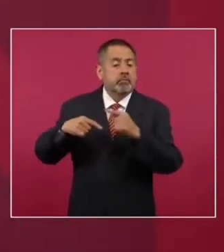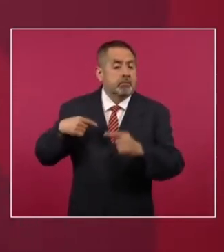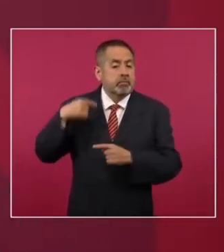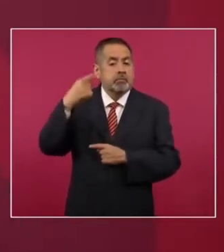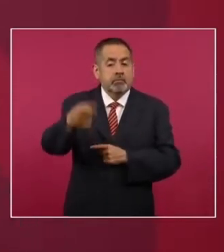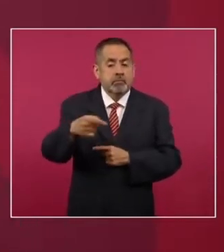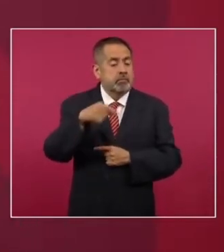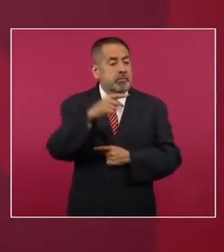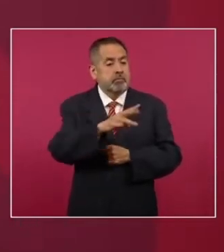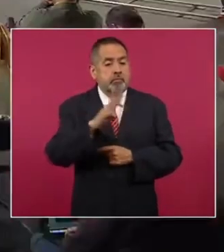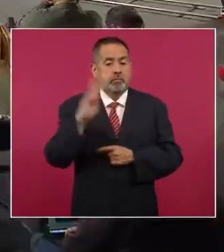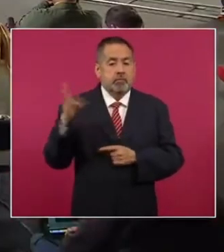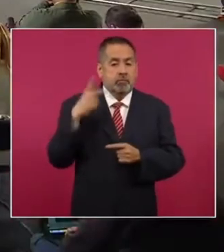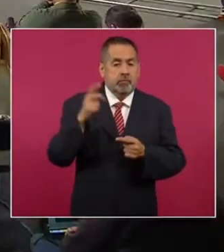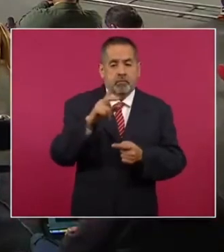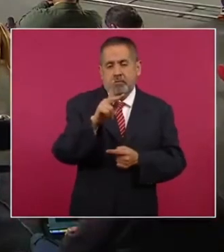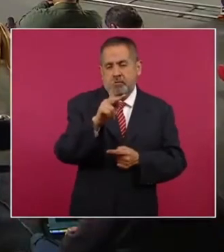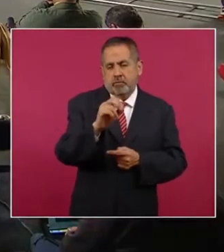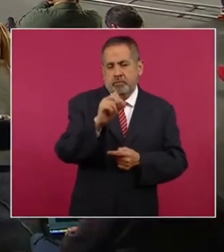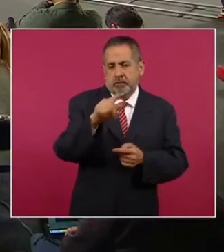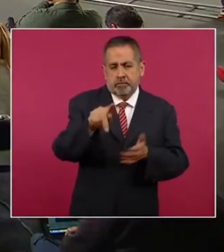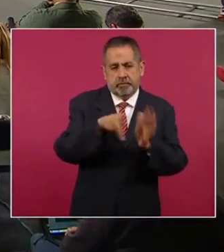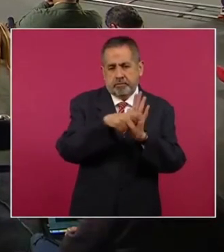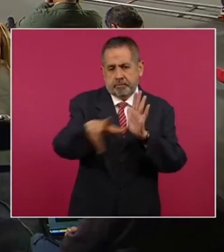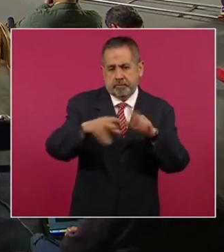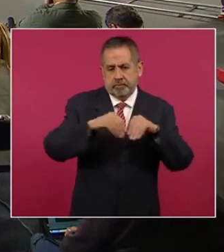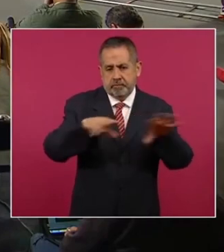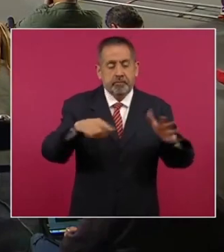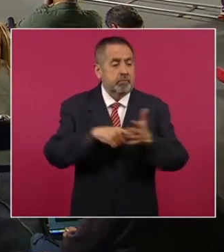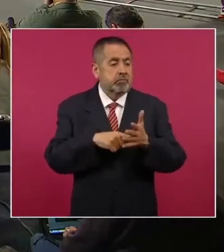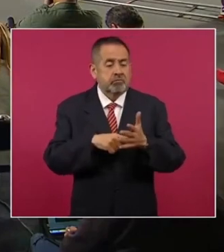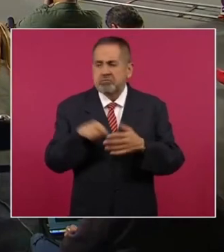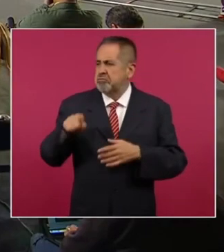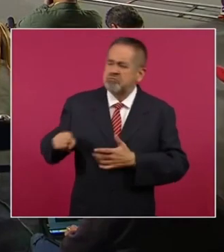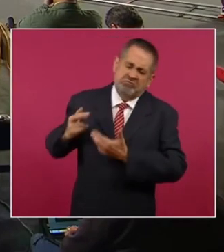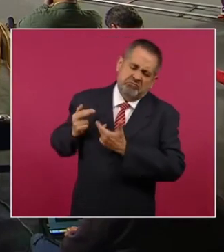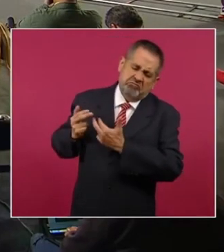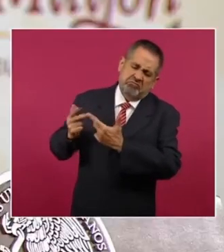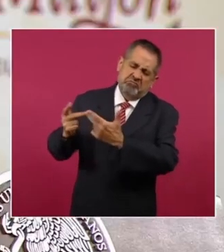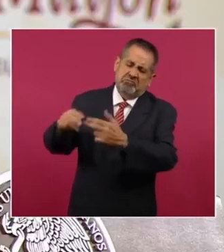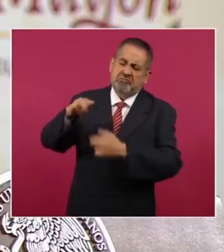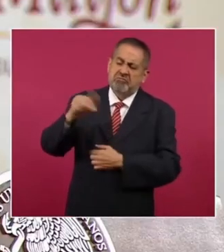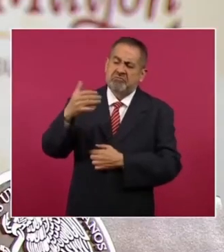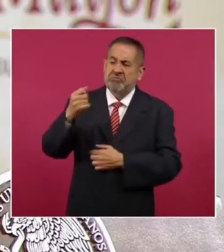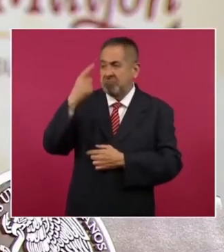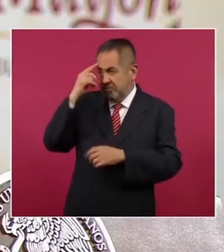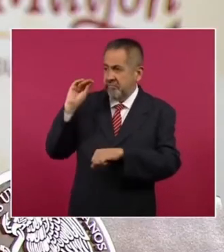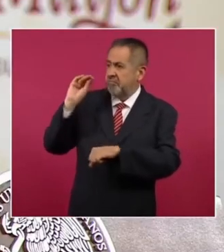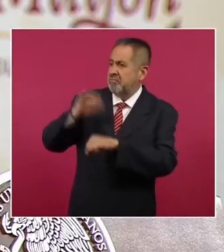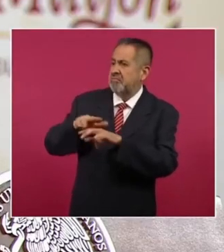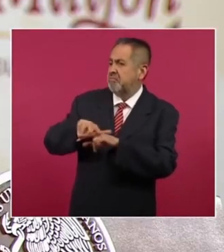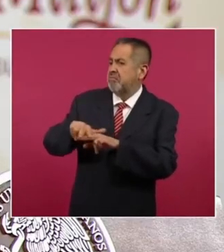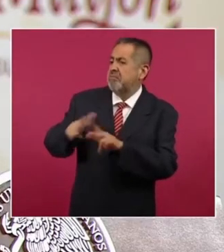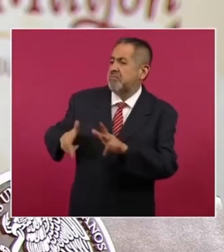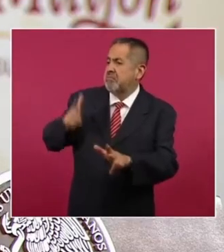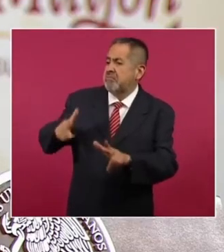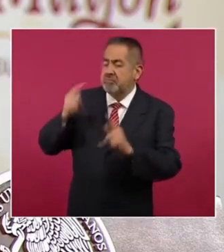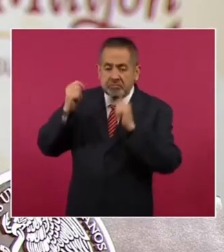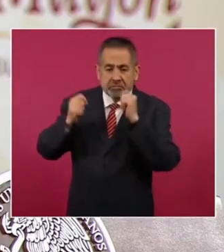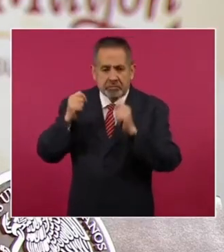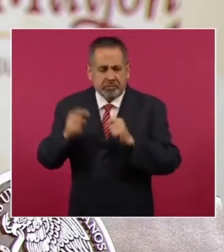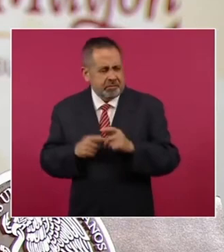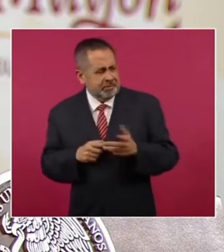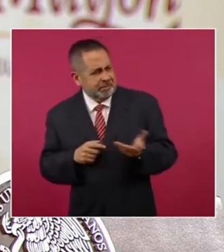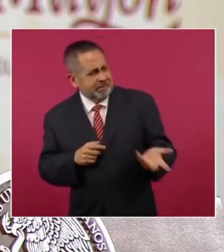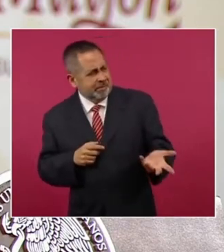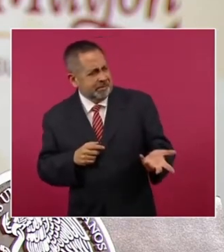Washington Post publicó un reportaje con el título Destruyendo tesoros mayas para construir un tren turístico, lo cual